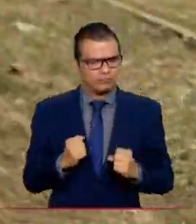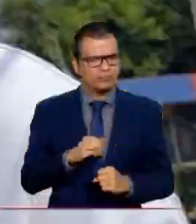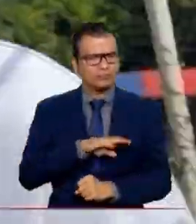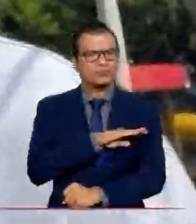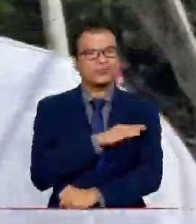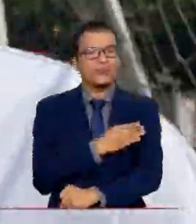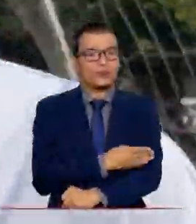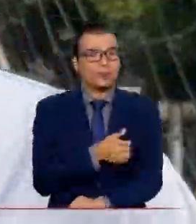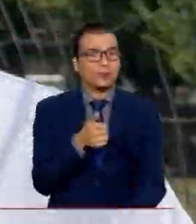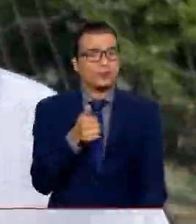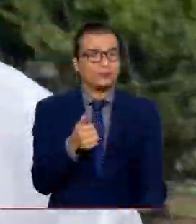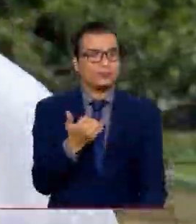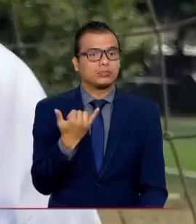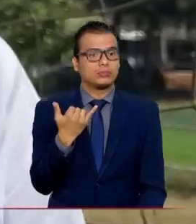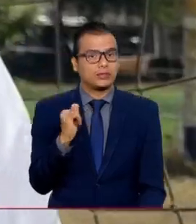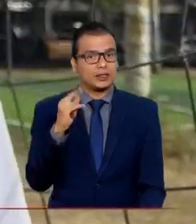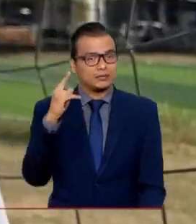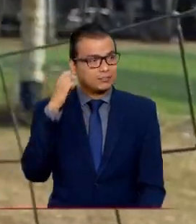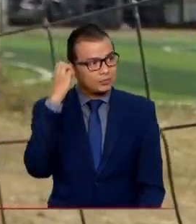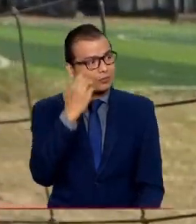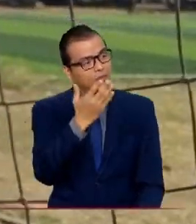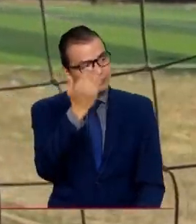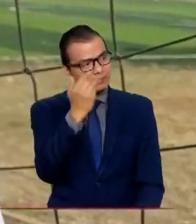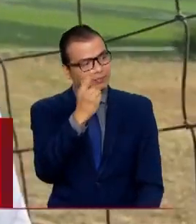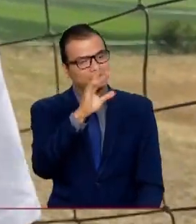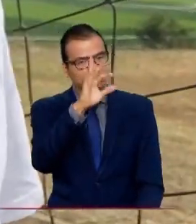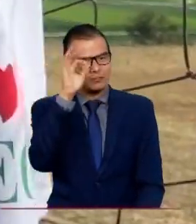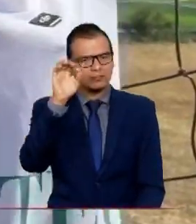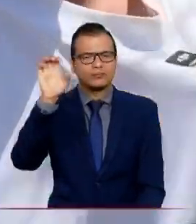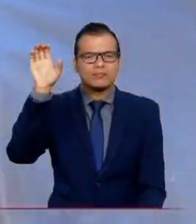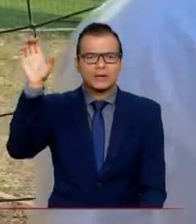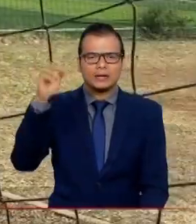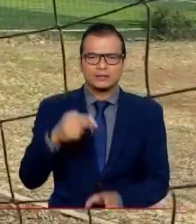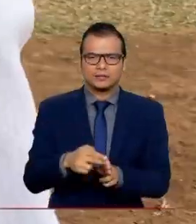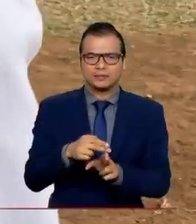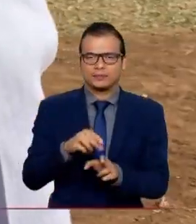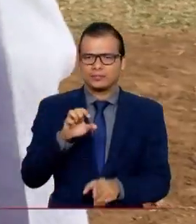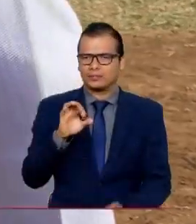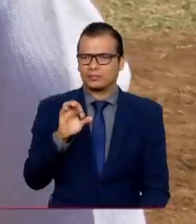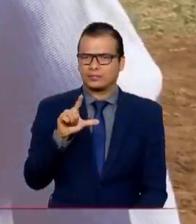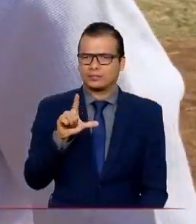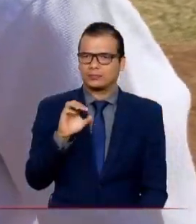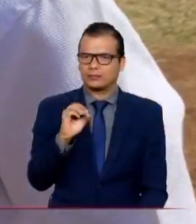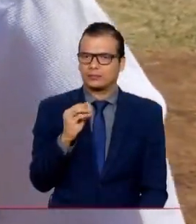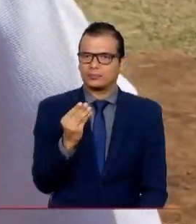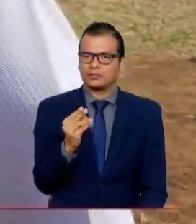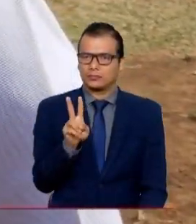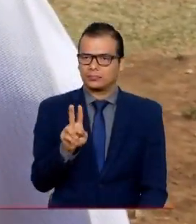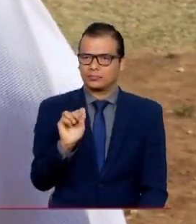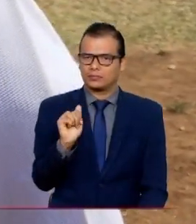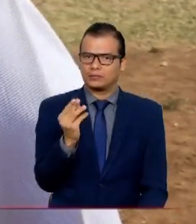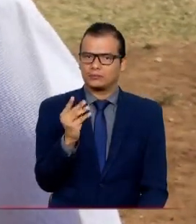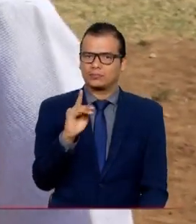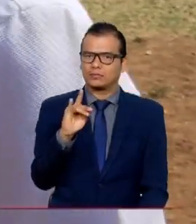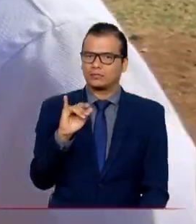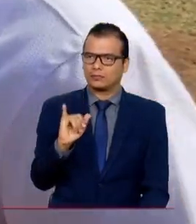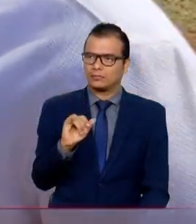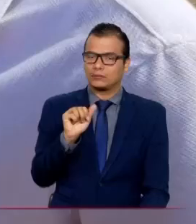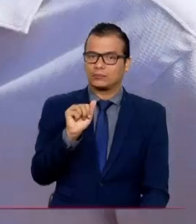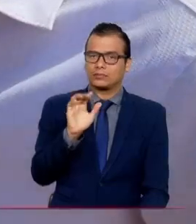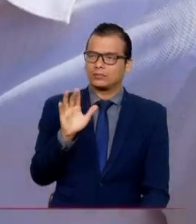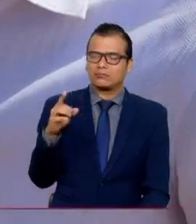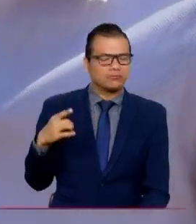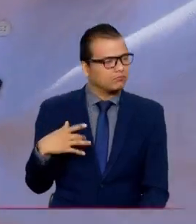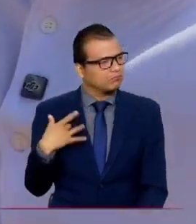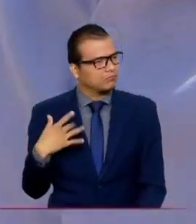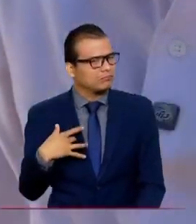ha sido tan bueno que ahora lo buscan desde Eslovaquia. ¿Qué sentiste cuando se te daba ya la oportunidad de ir a Europa? No, pues